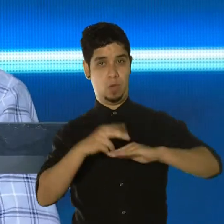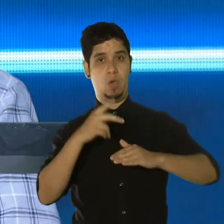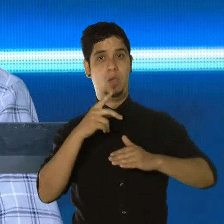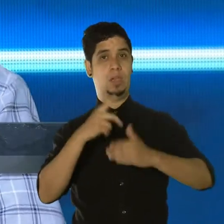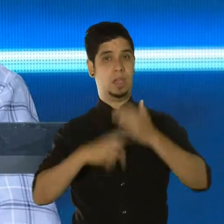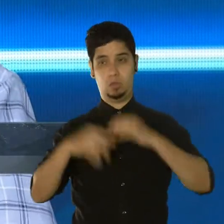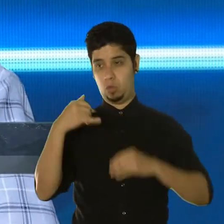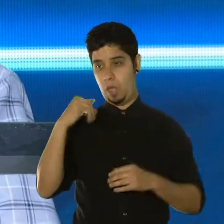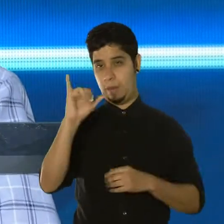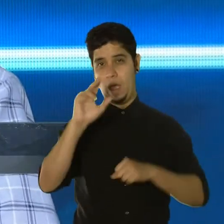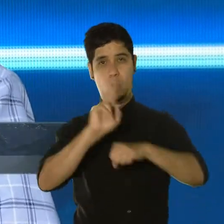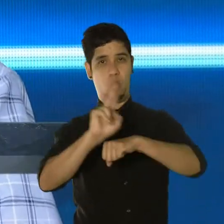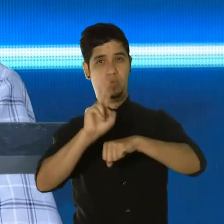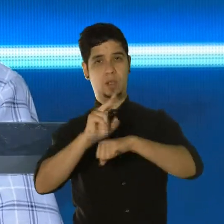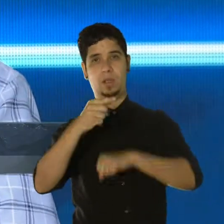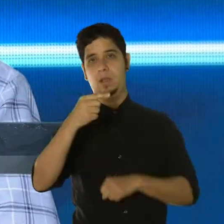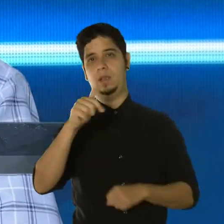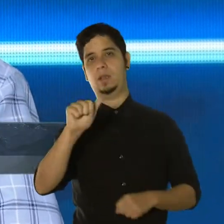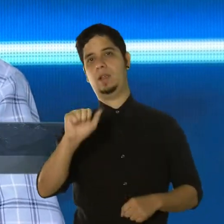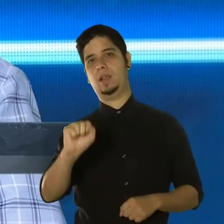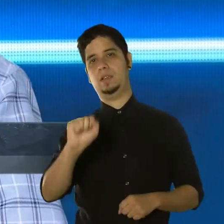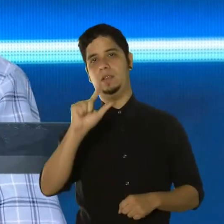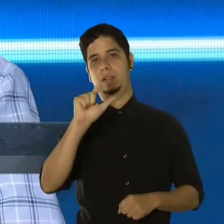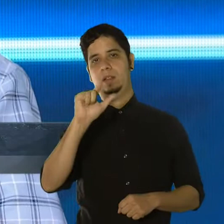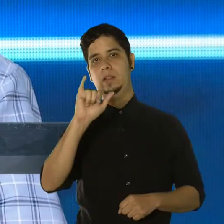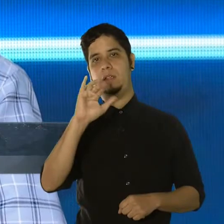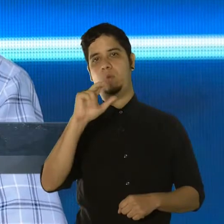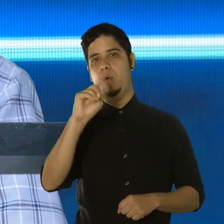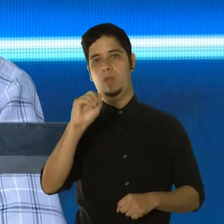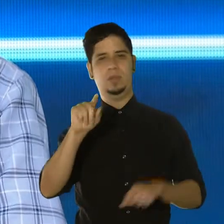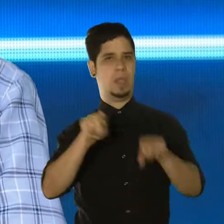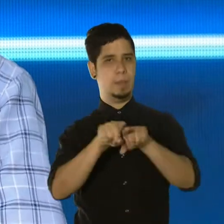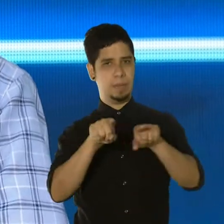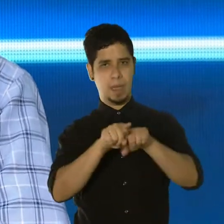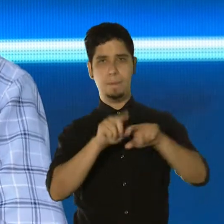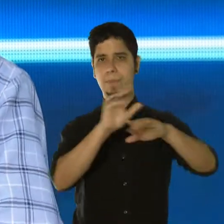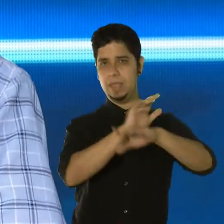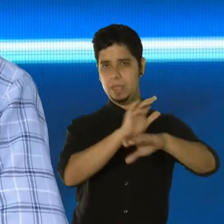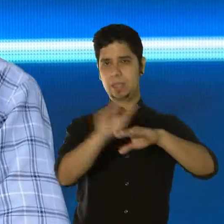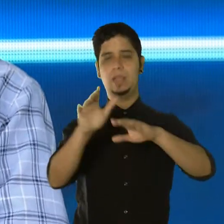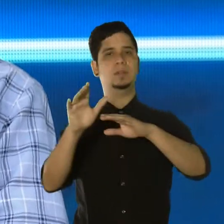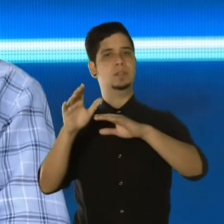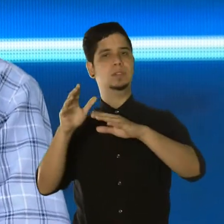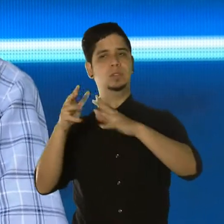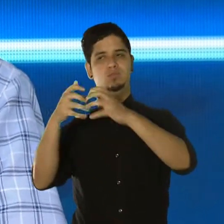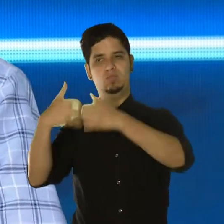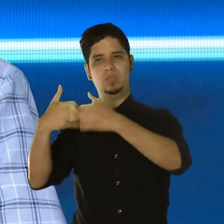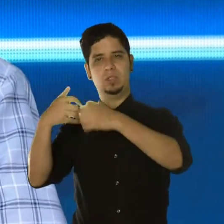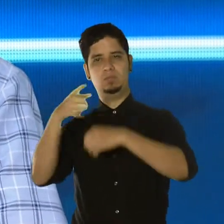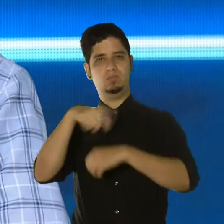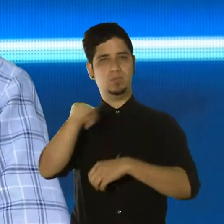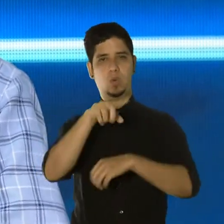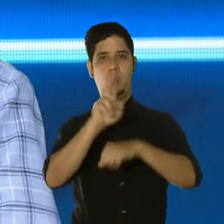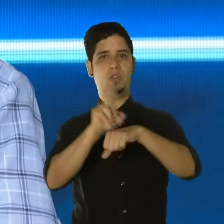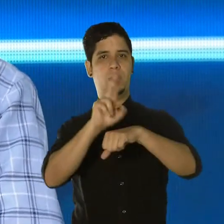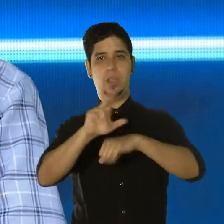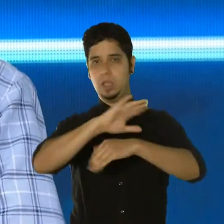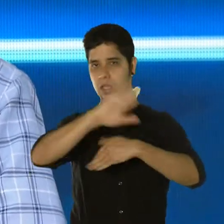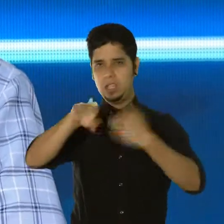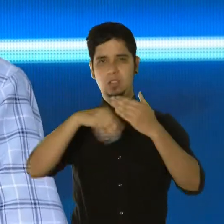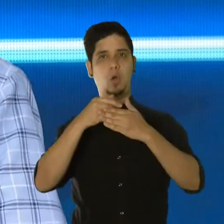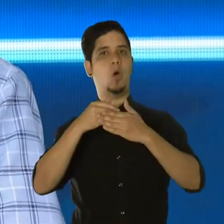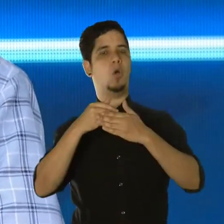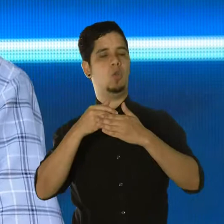eso, pues las industrias y el comercio lo utilizan también. Y todos, en una medida u otra, sufrimos las